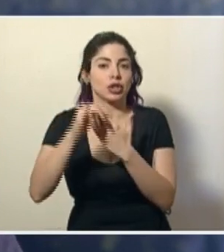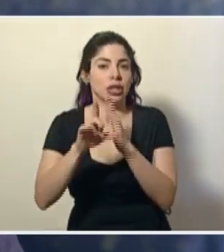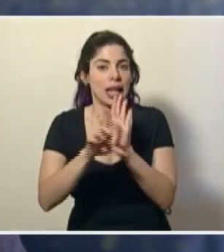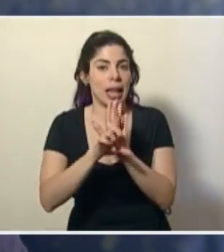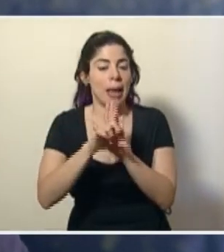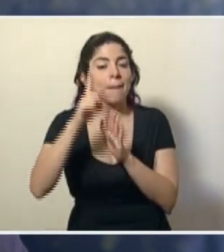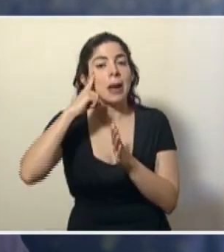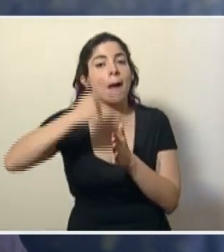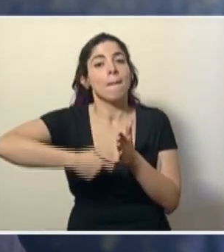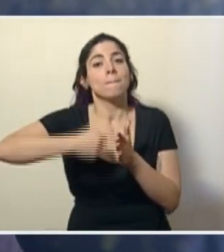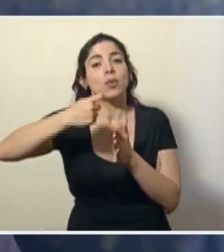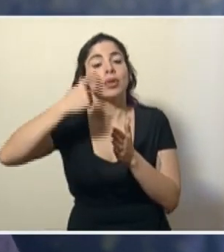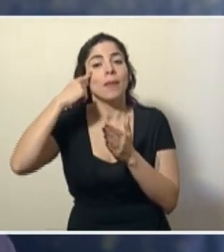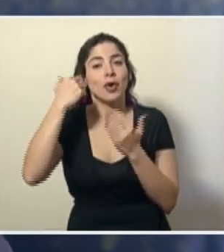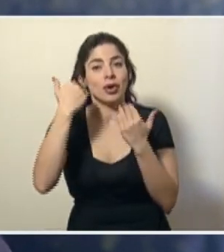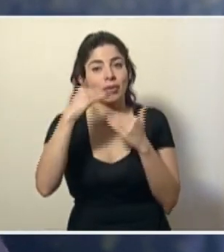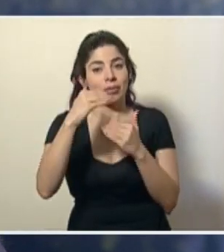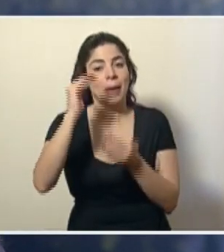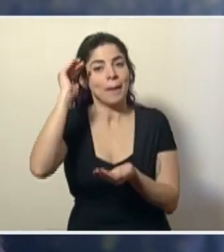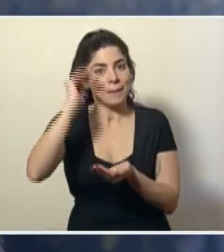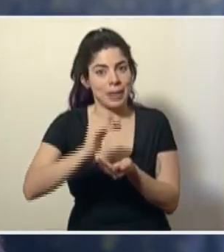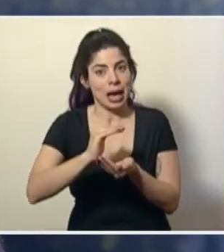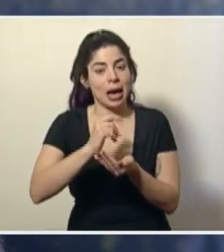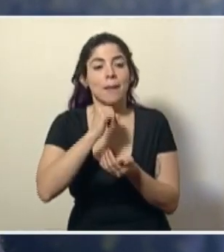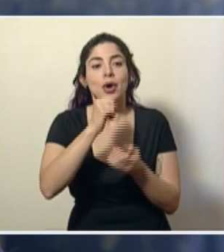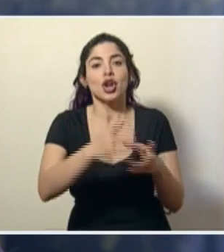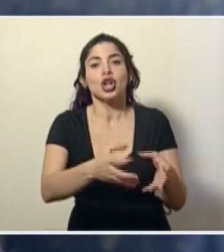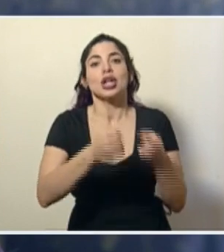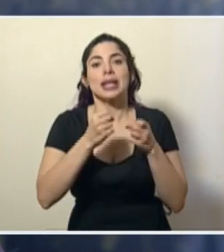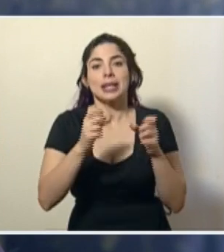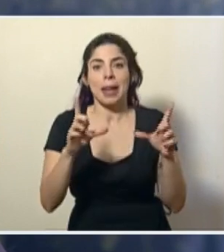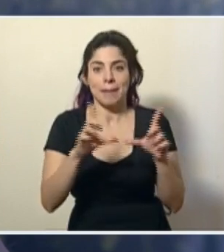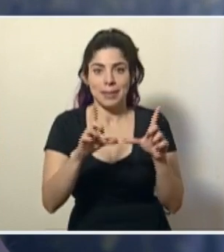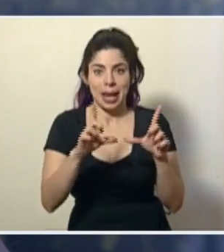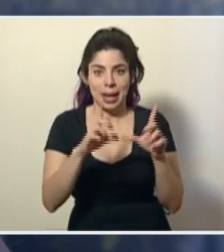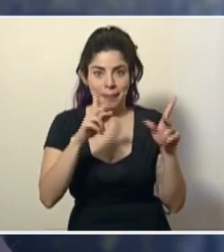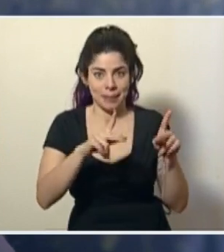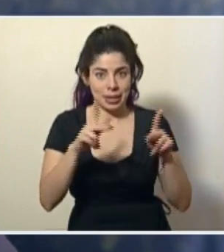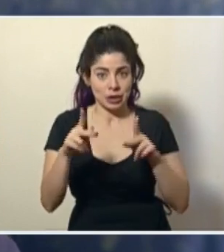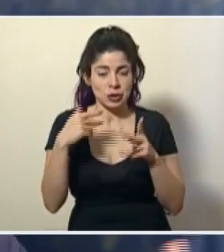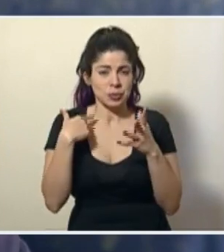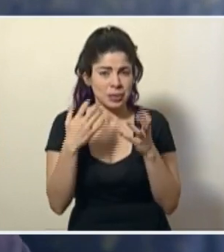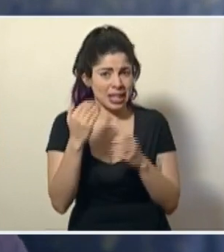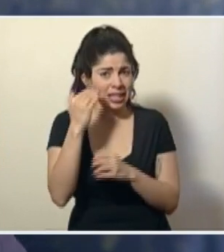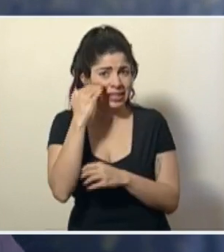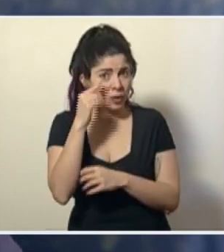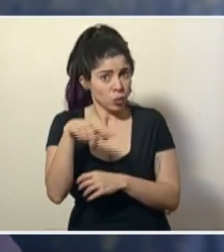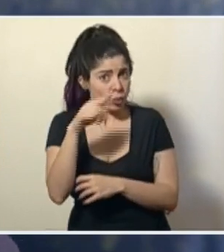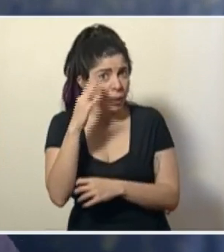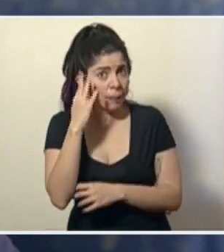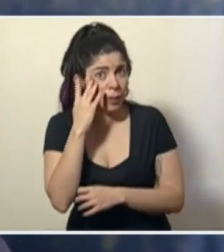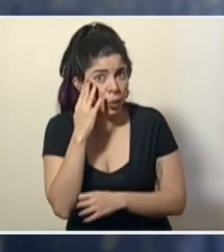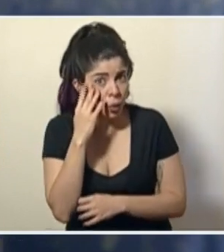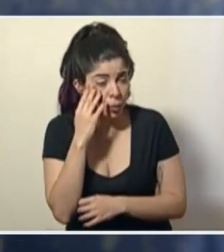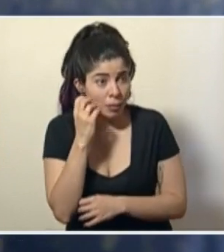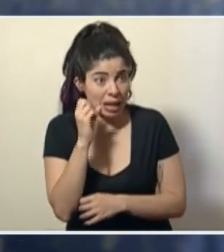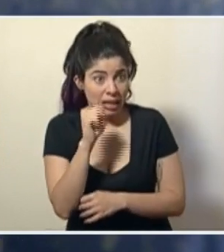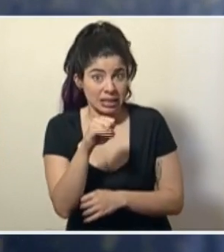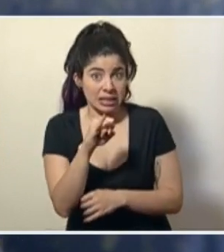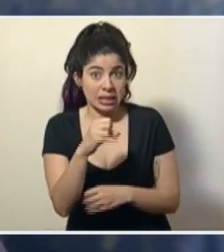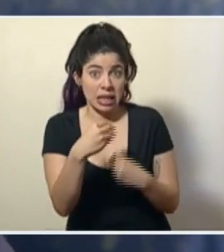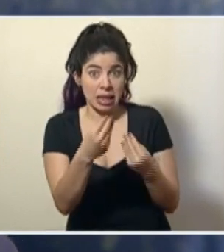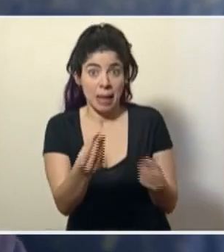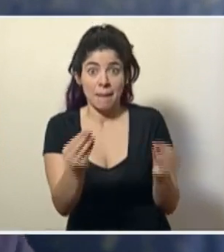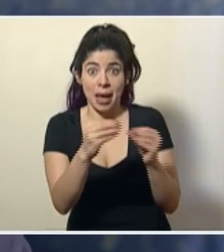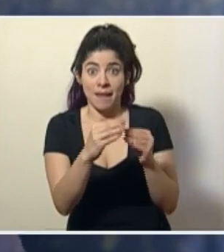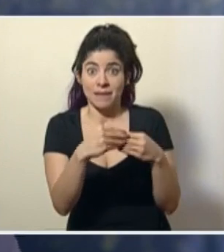bajar la multa por restricción y que no se le quite la placa a las personas. Quisiera saber si les preocupa que se flexibilice